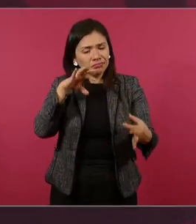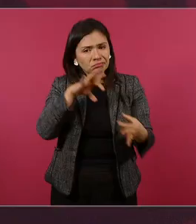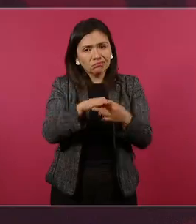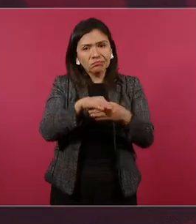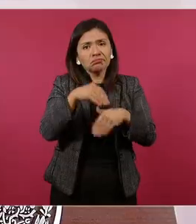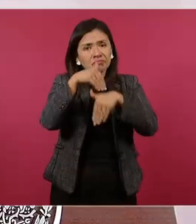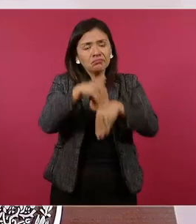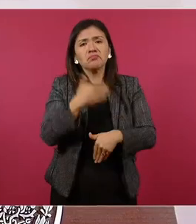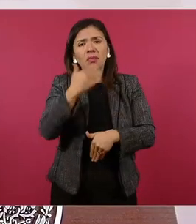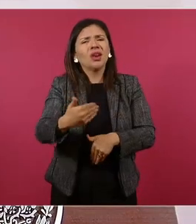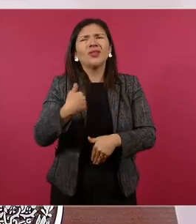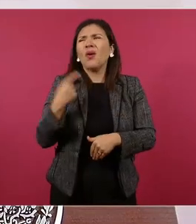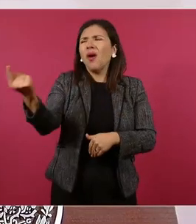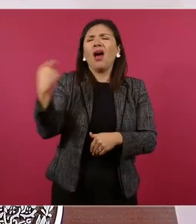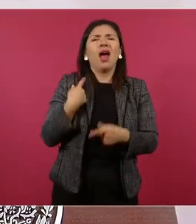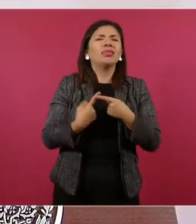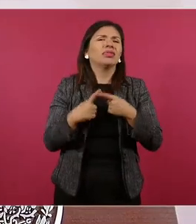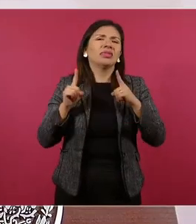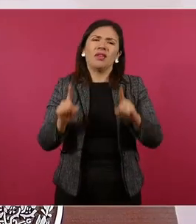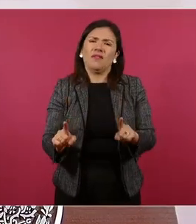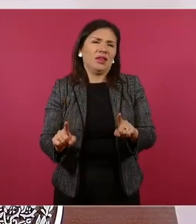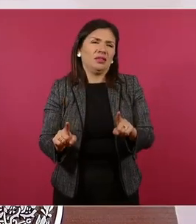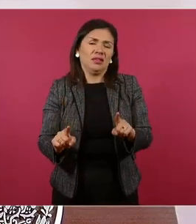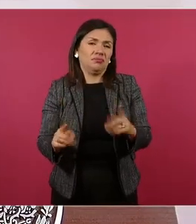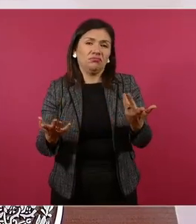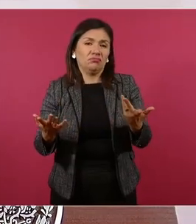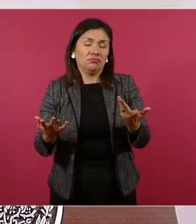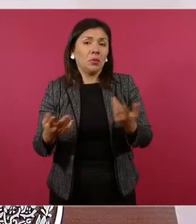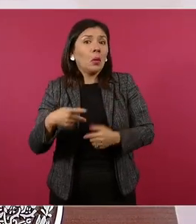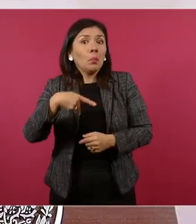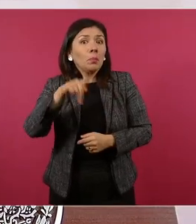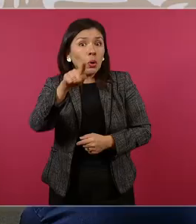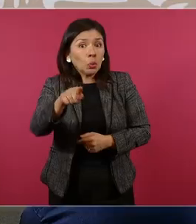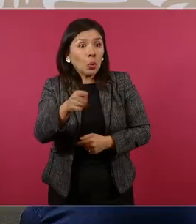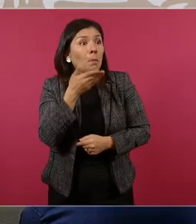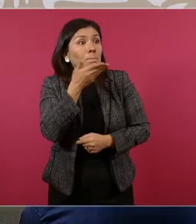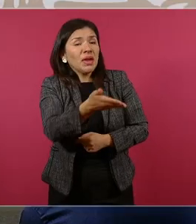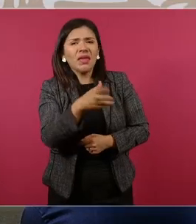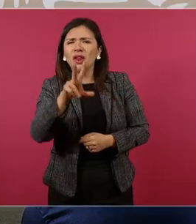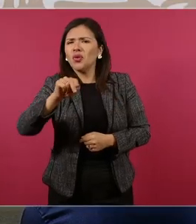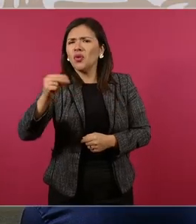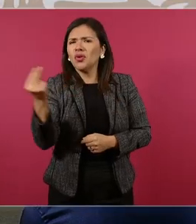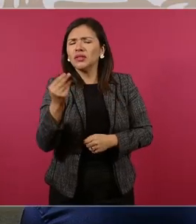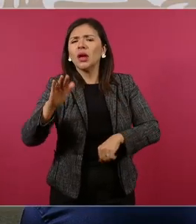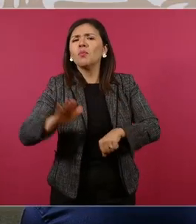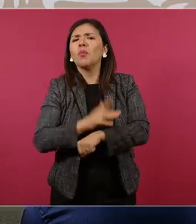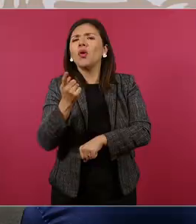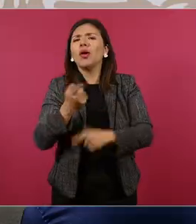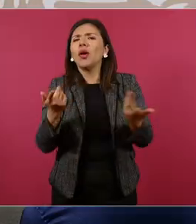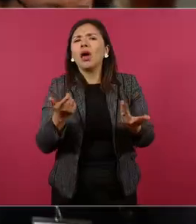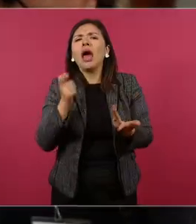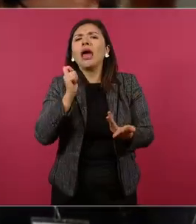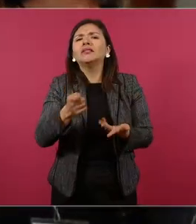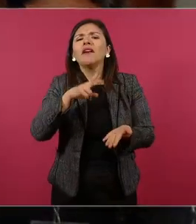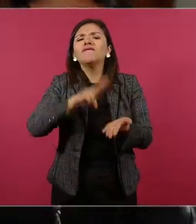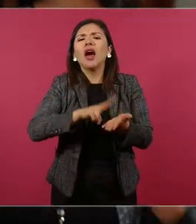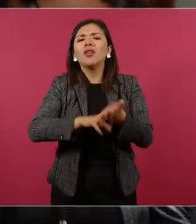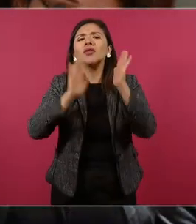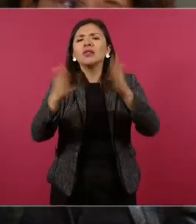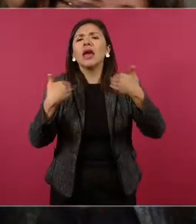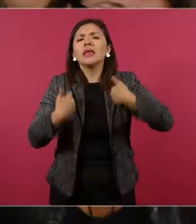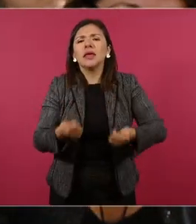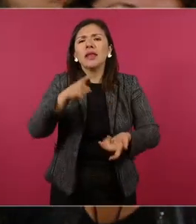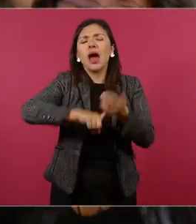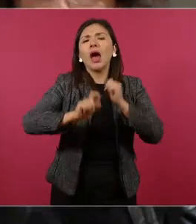porque somos distintos pero usted no lo tiene que pedir presidente porque la son valores entendidos en la